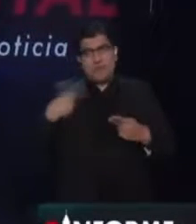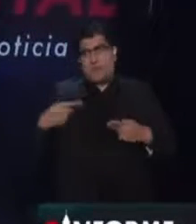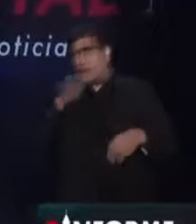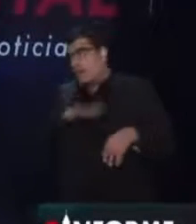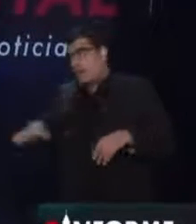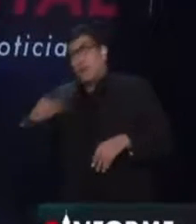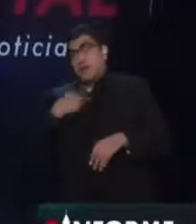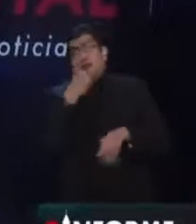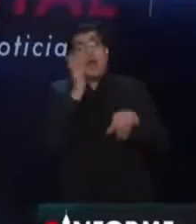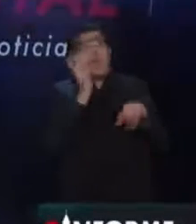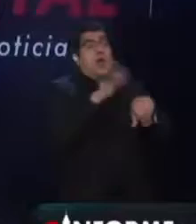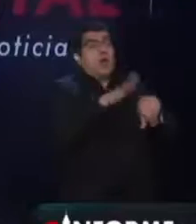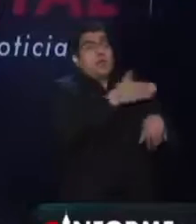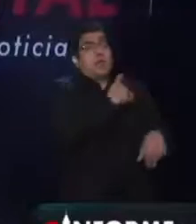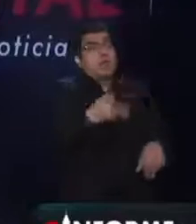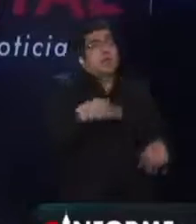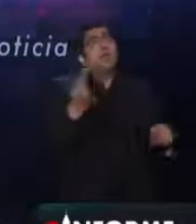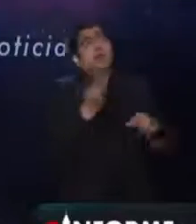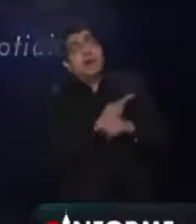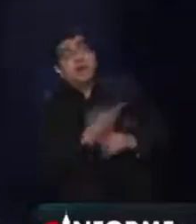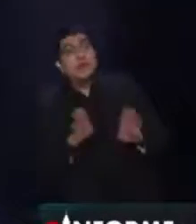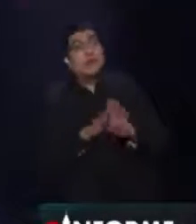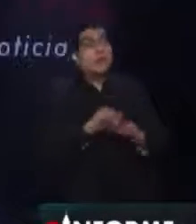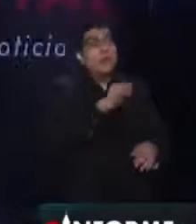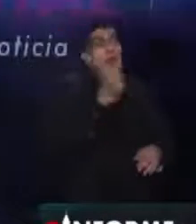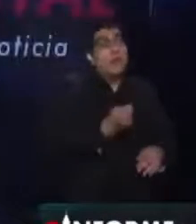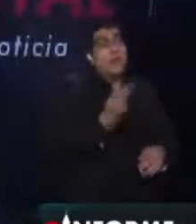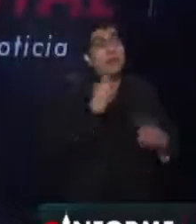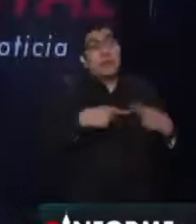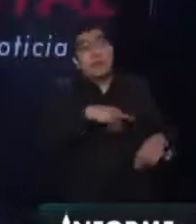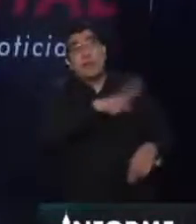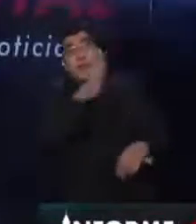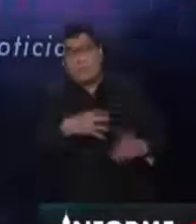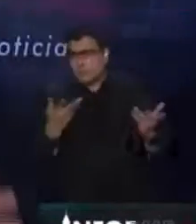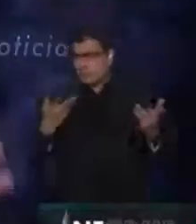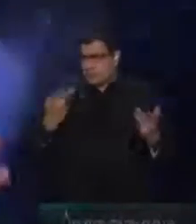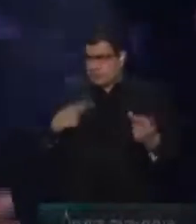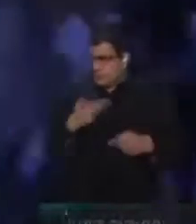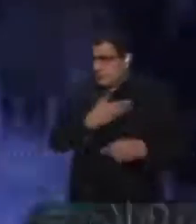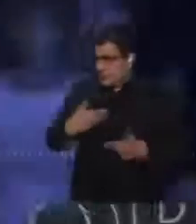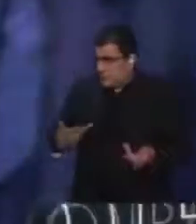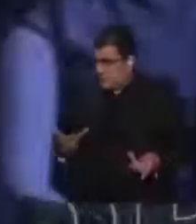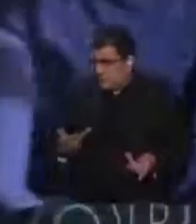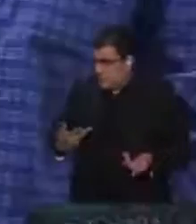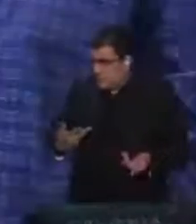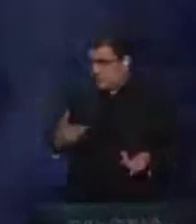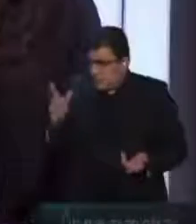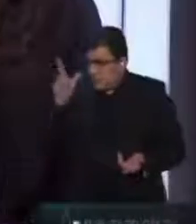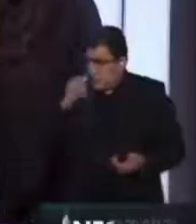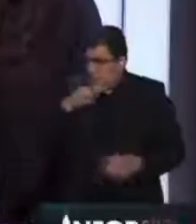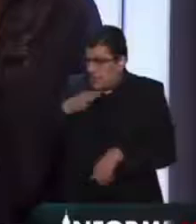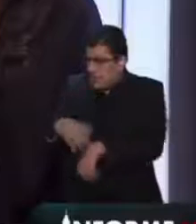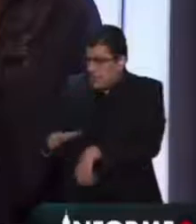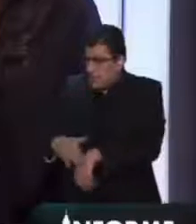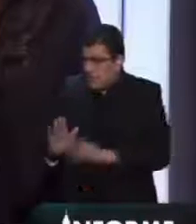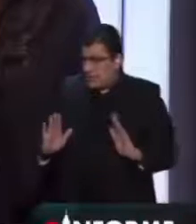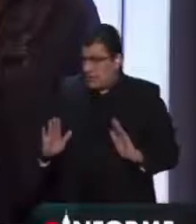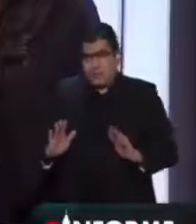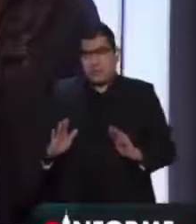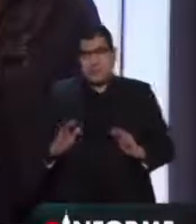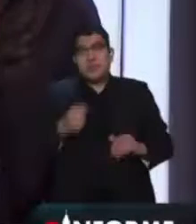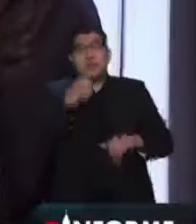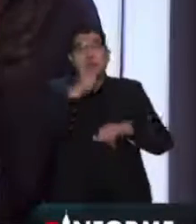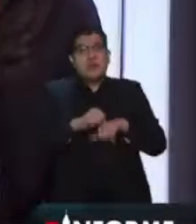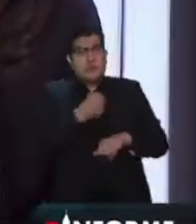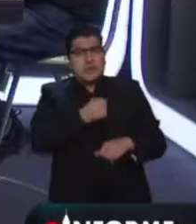dicen, ¿qué pasó? Ya se murió una persona, díganos. Y el presidente dice, mañana. Sí. Y la